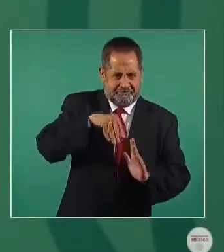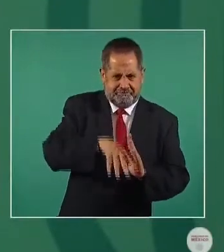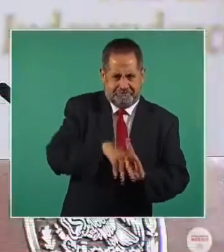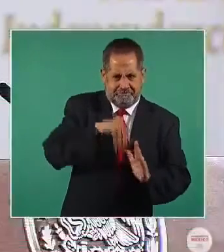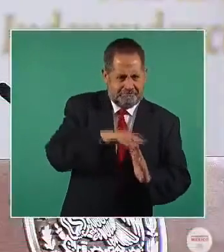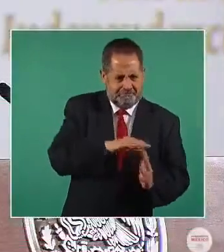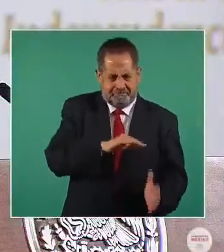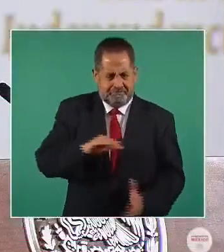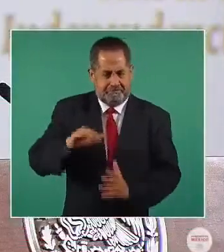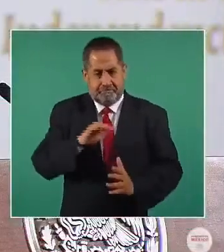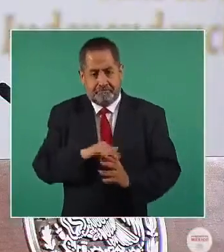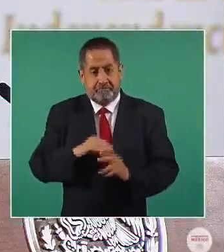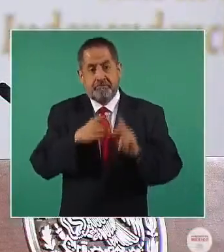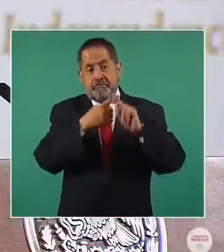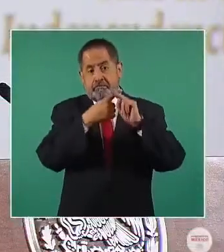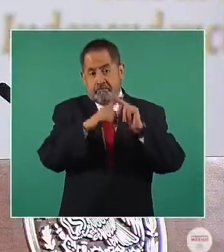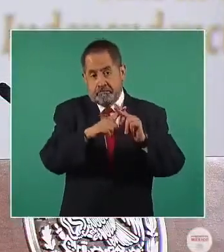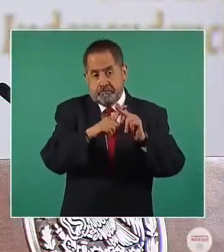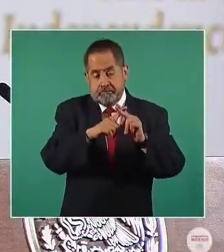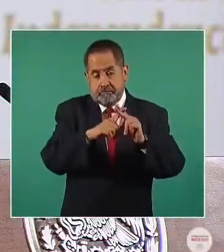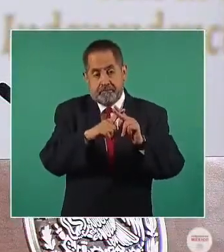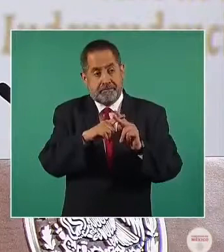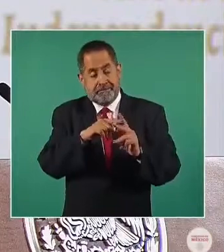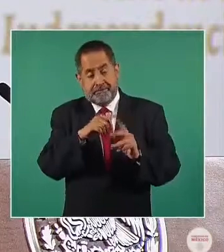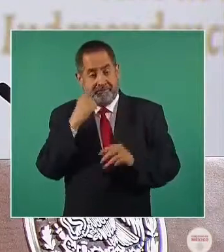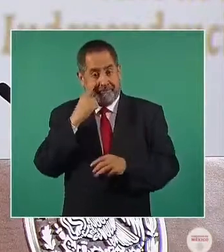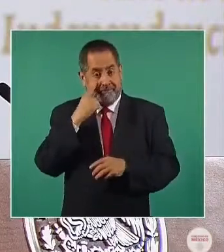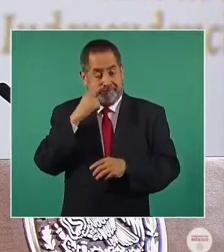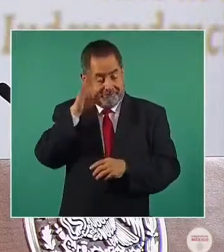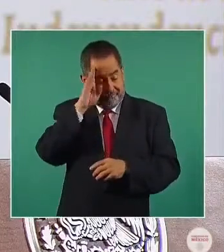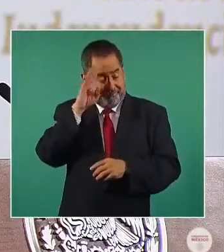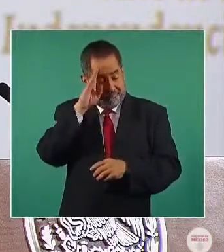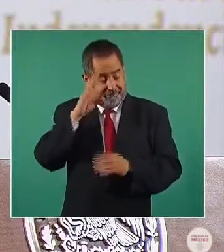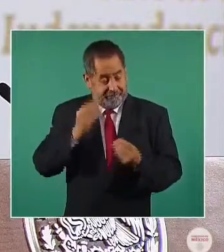Pero a partir de ahí, porque para llegar a eso